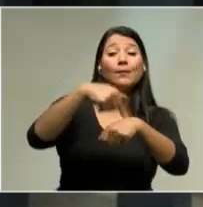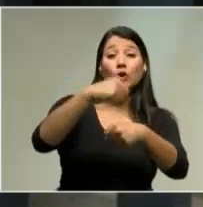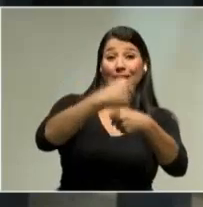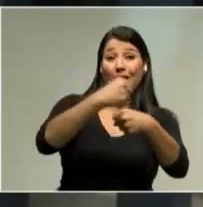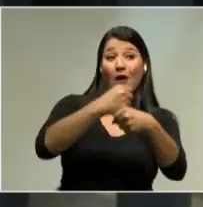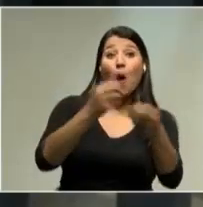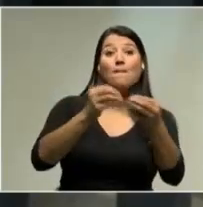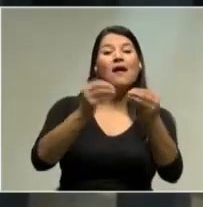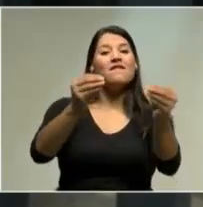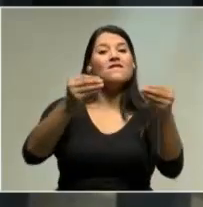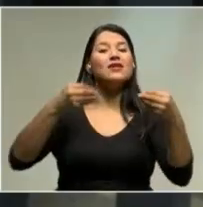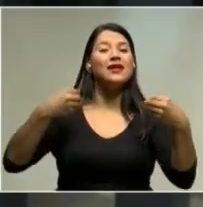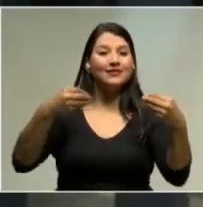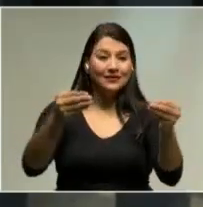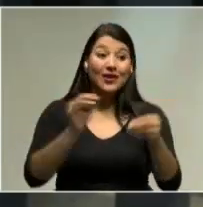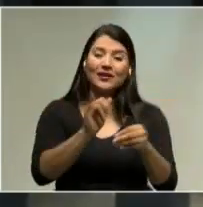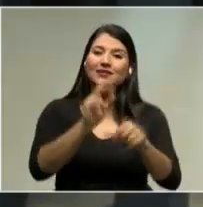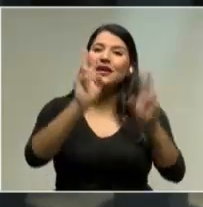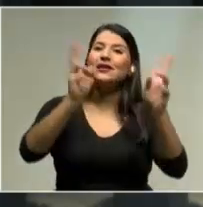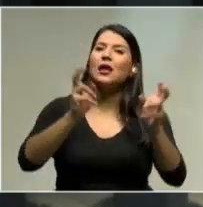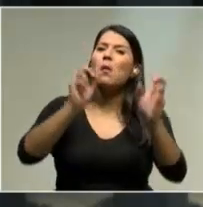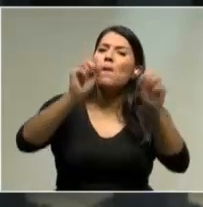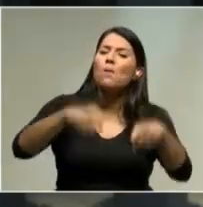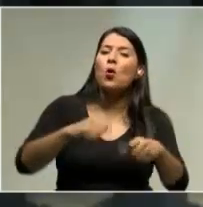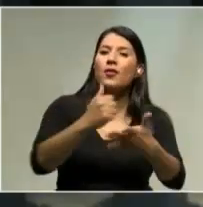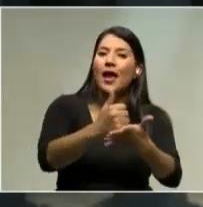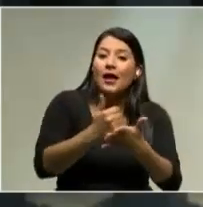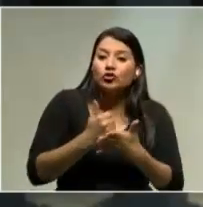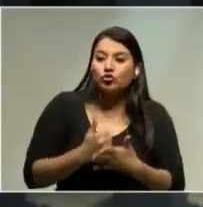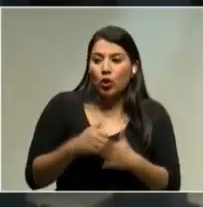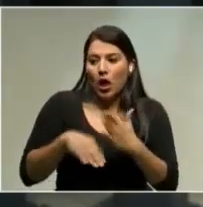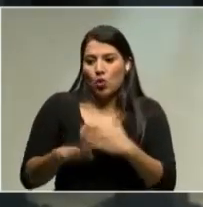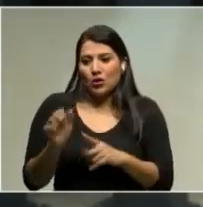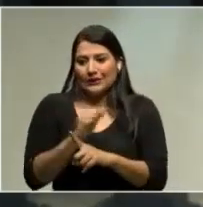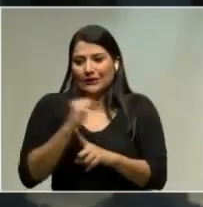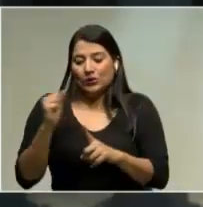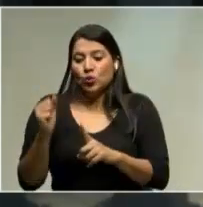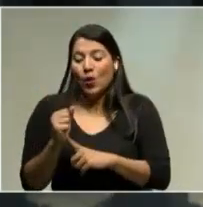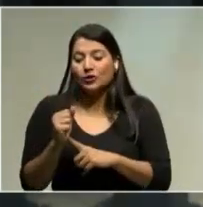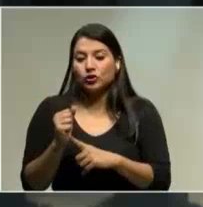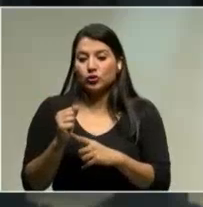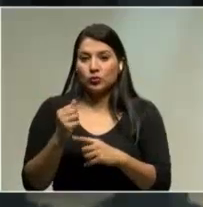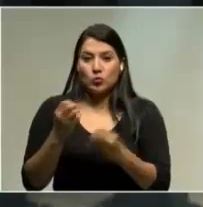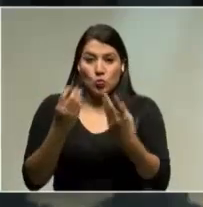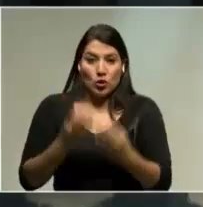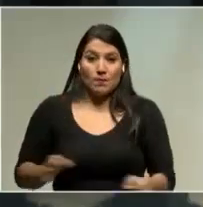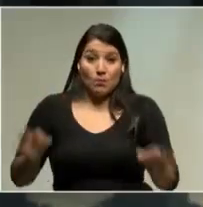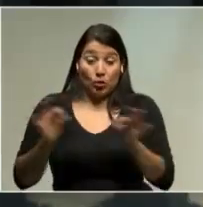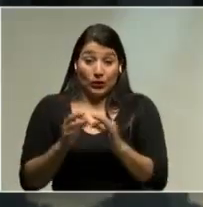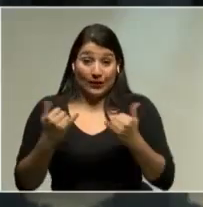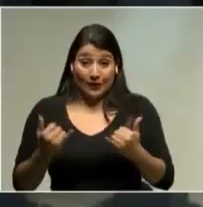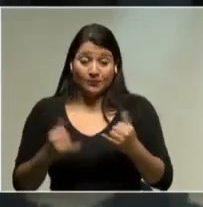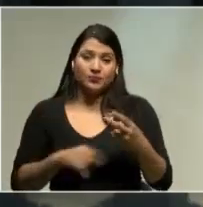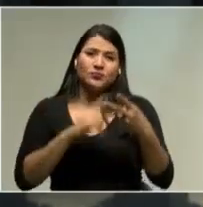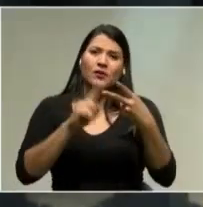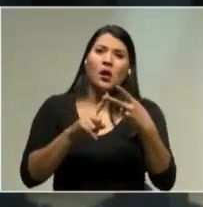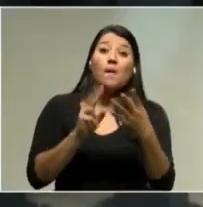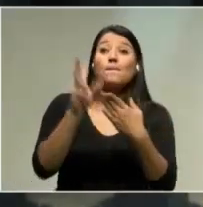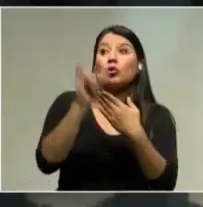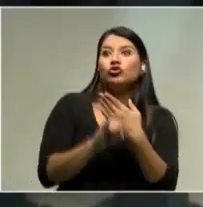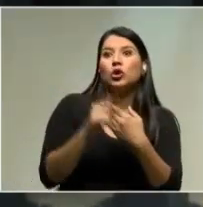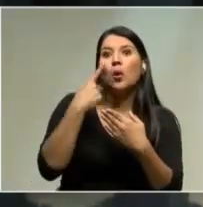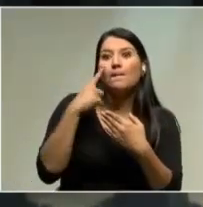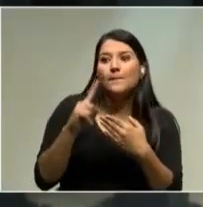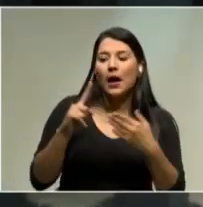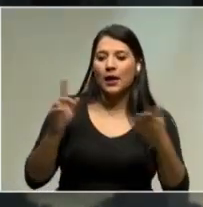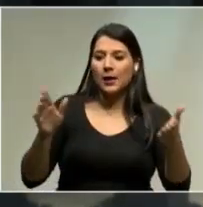que es un tema que viene a ayudar en una coyuntura actual muy importante. Proyectos en el tema de emprendimiento,